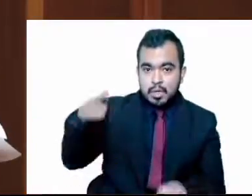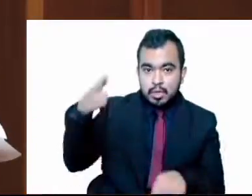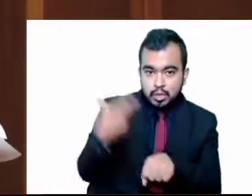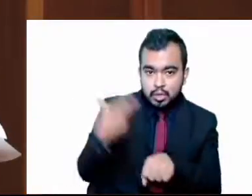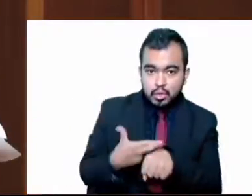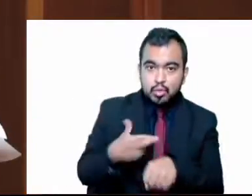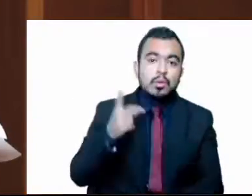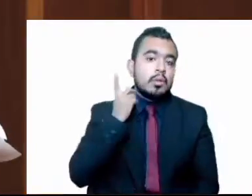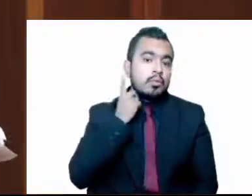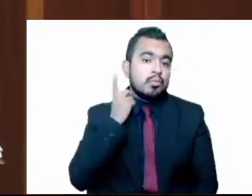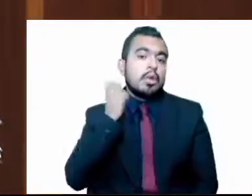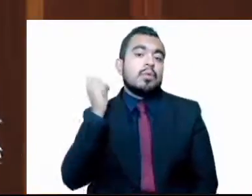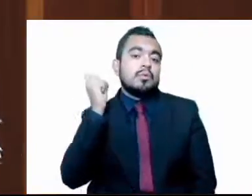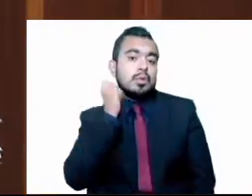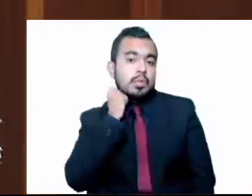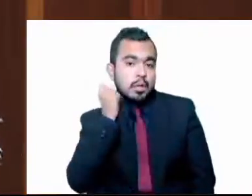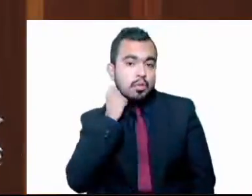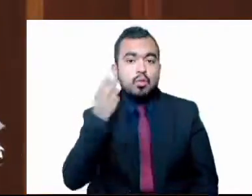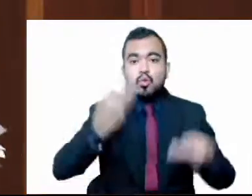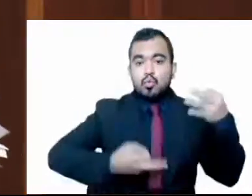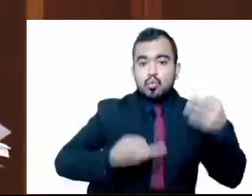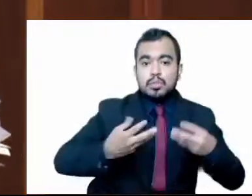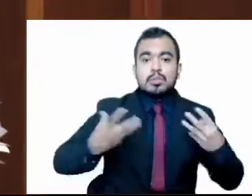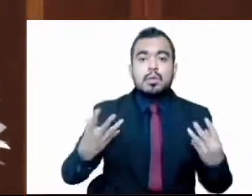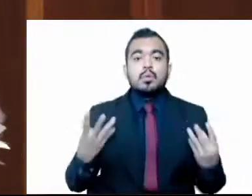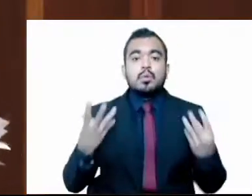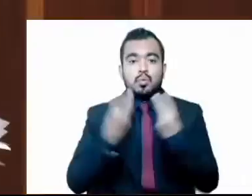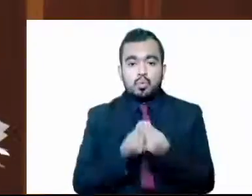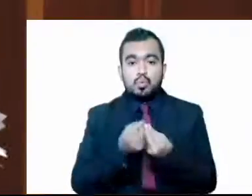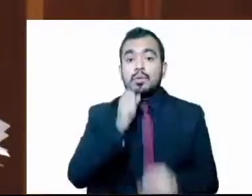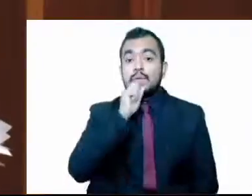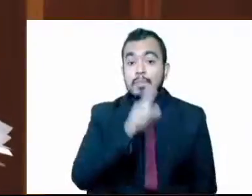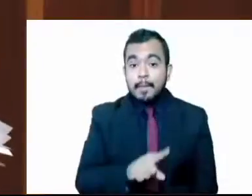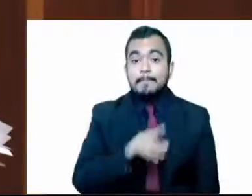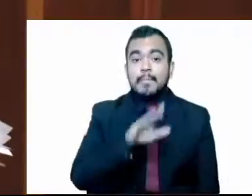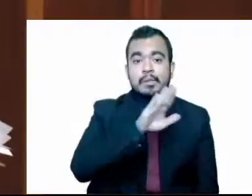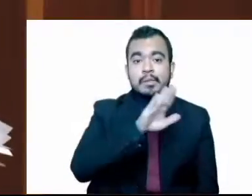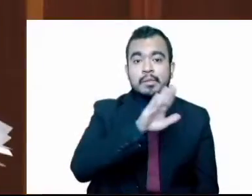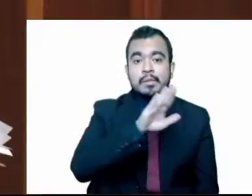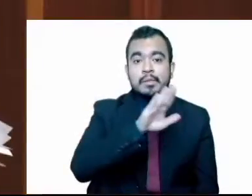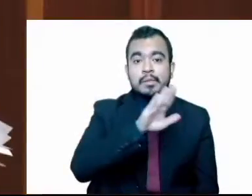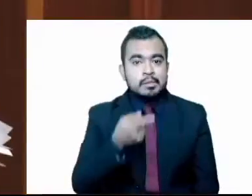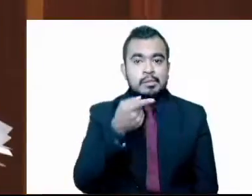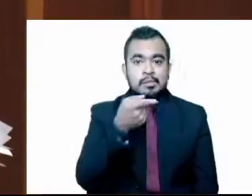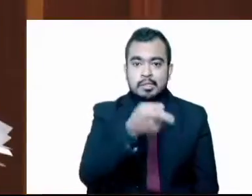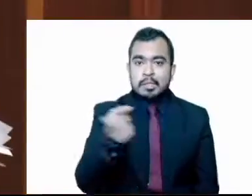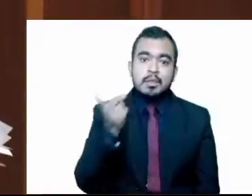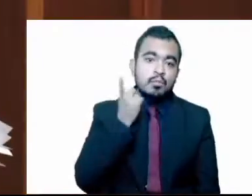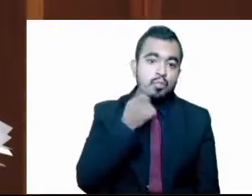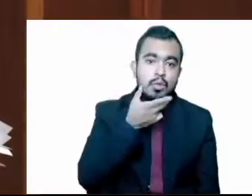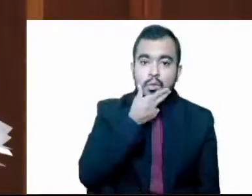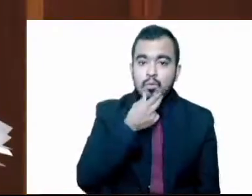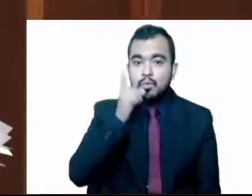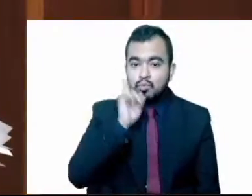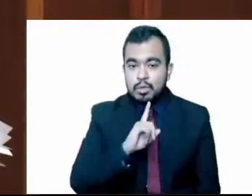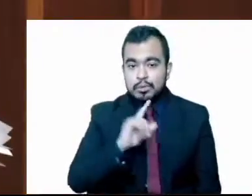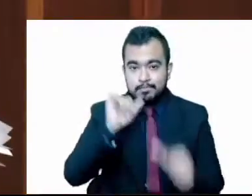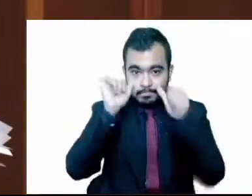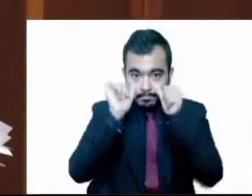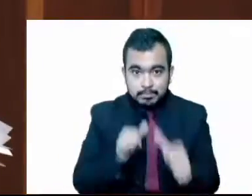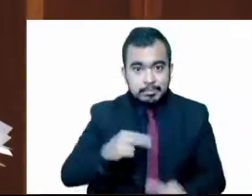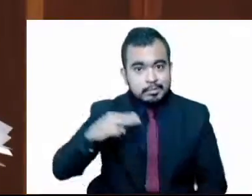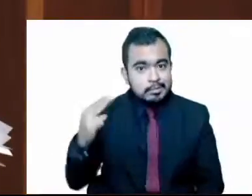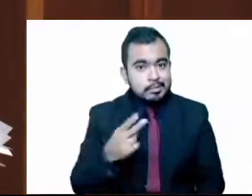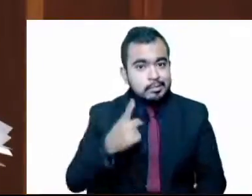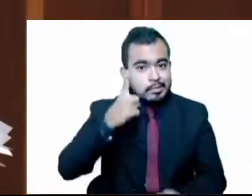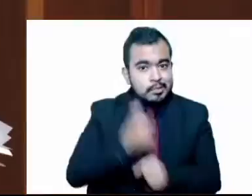E igualmente llamó a las diputadas y a los diputados a dar prioridad a aquellos proyectos legislativos que tuvieran